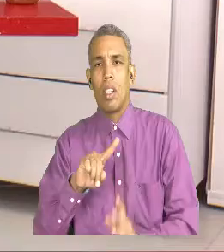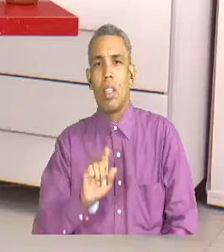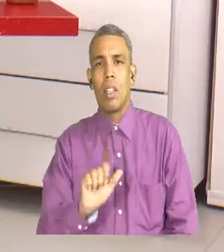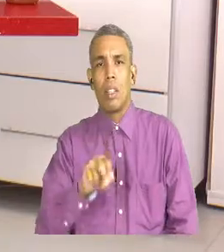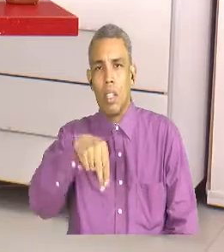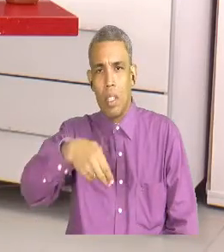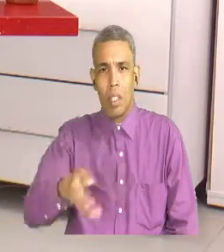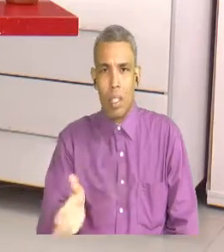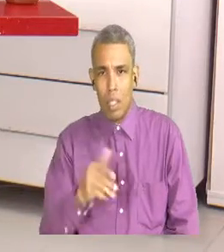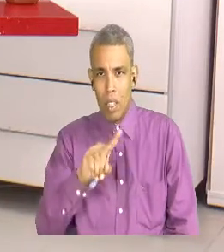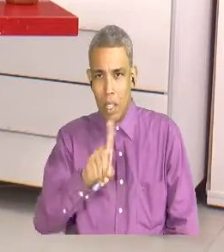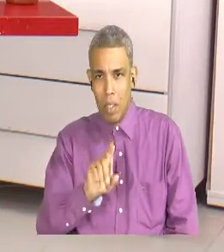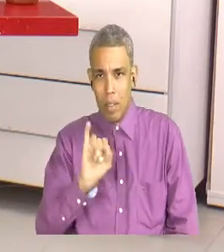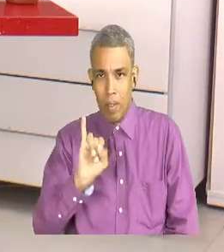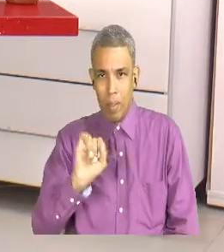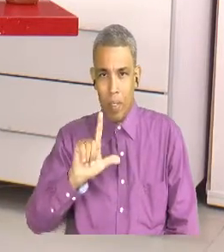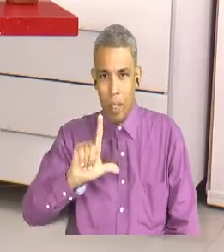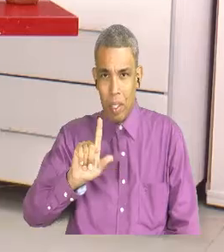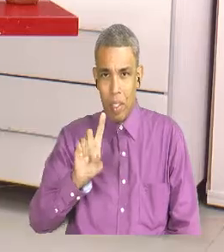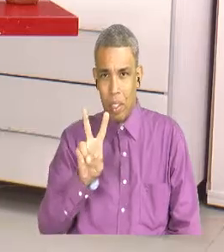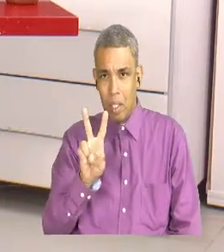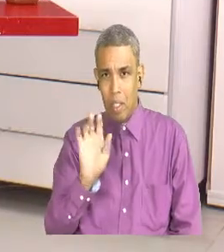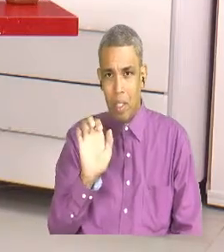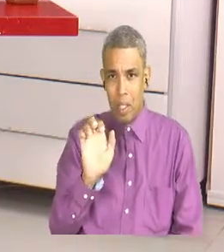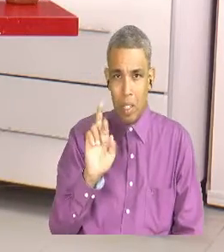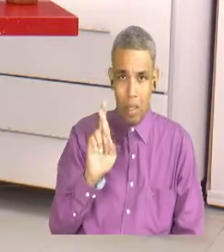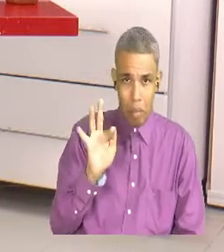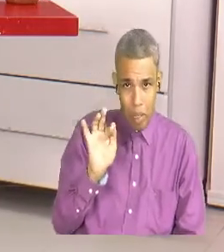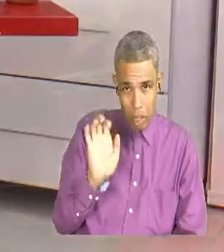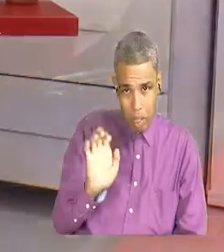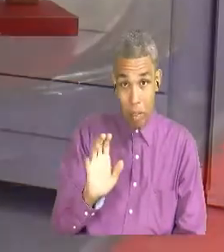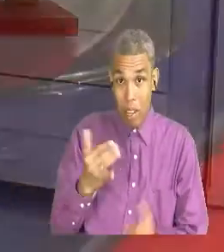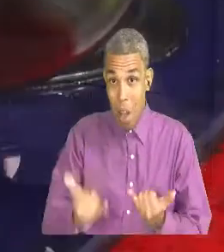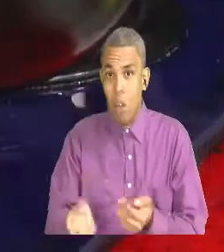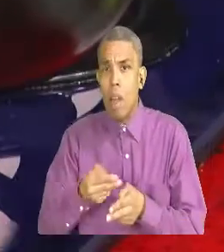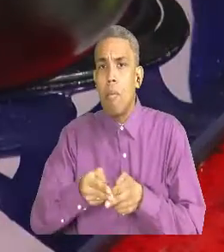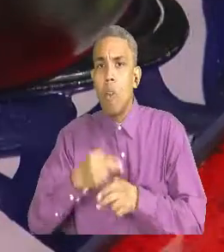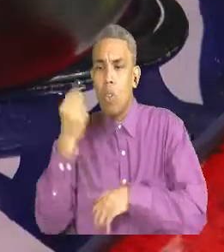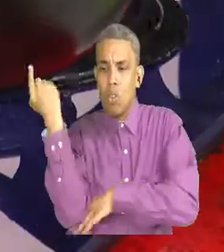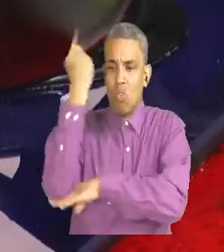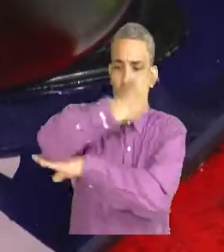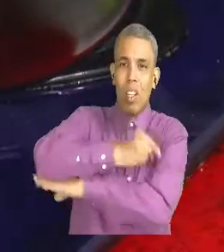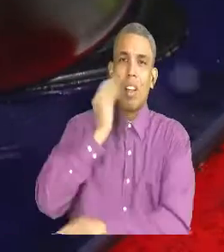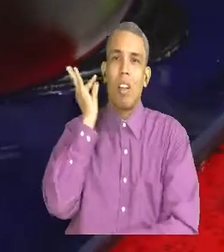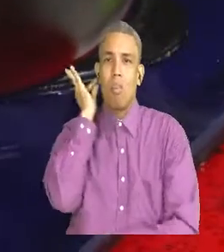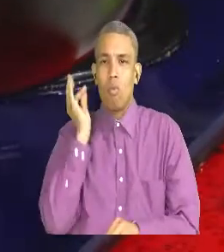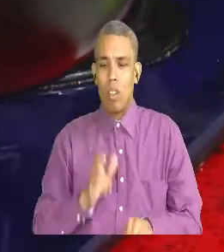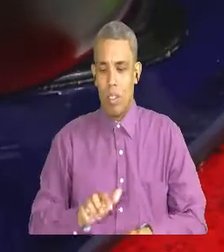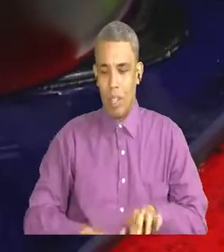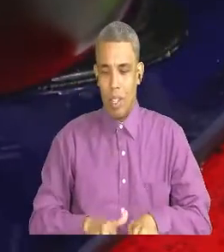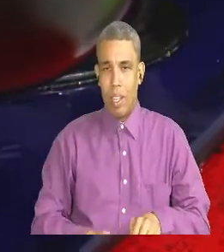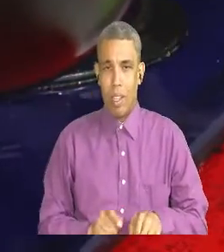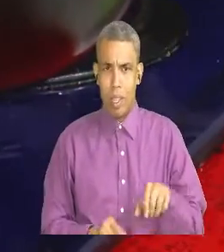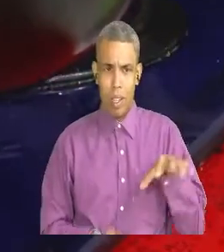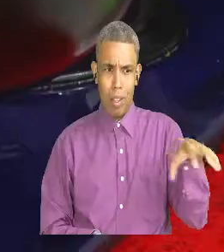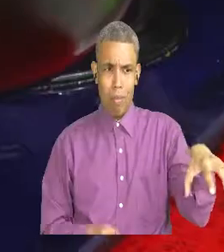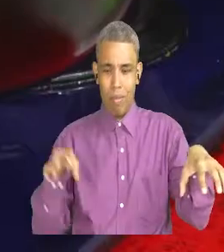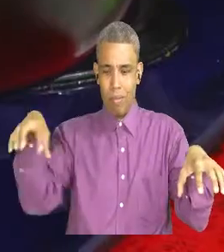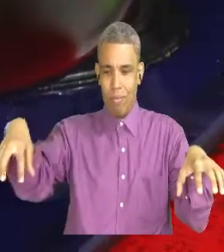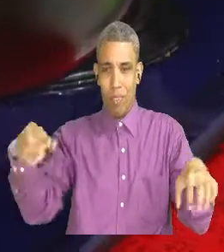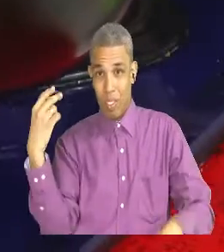ahorita para las señoritas, para el Día de la Secretaria, vamos a tener algo muy especial en los dos puntos para que tengan la